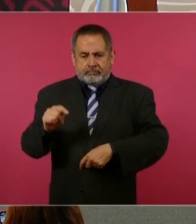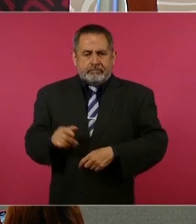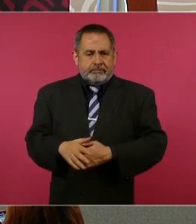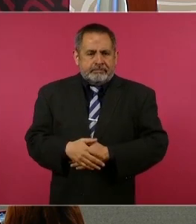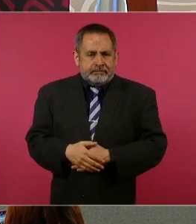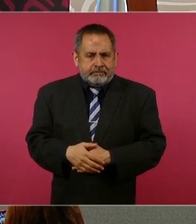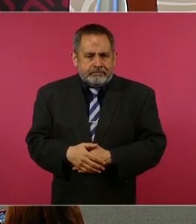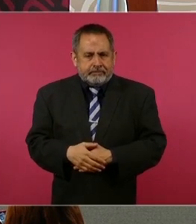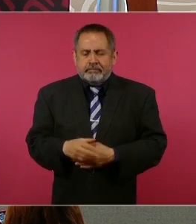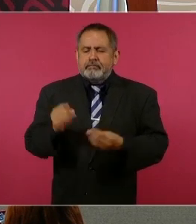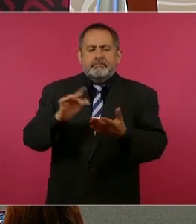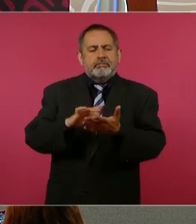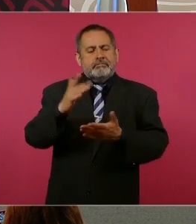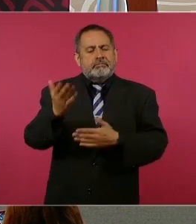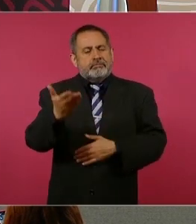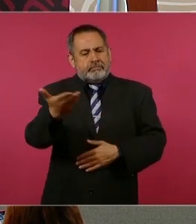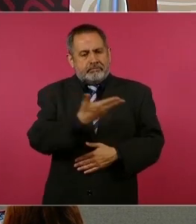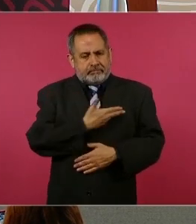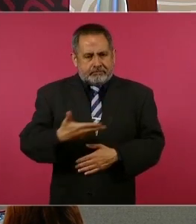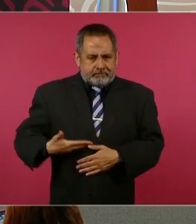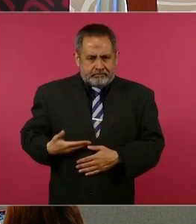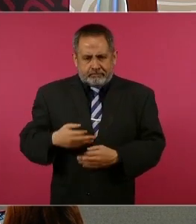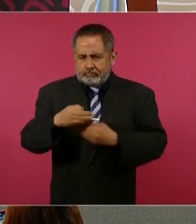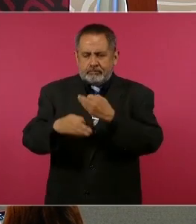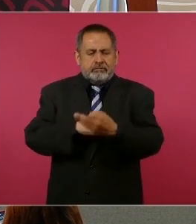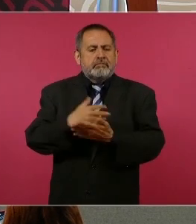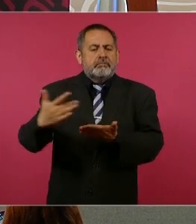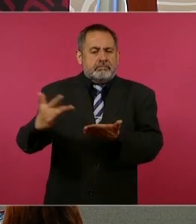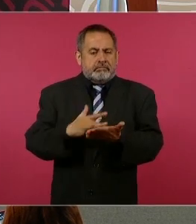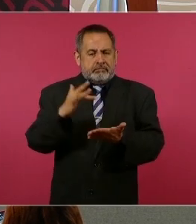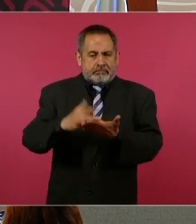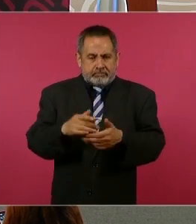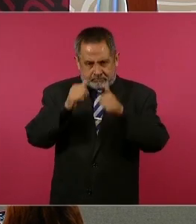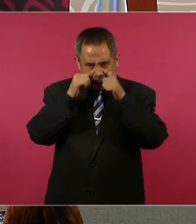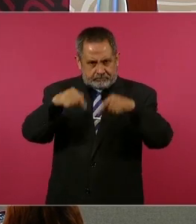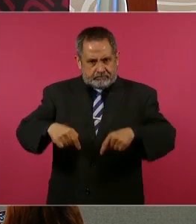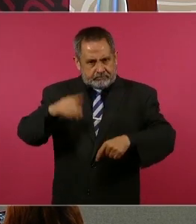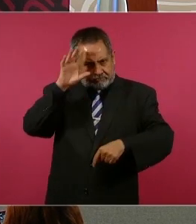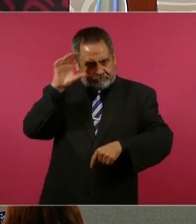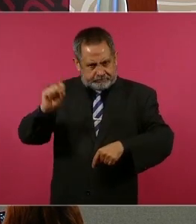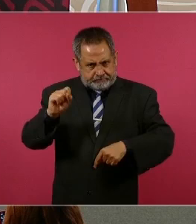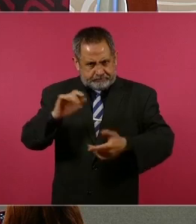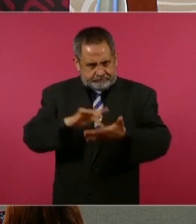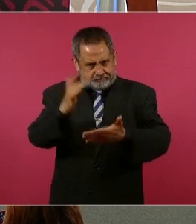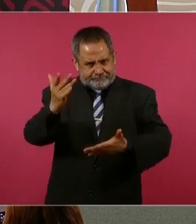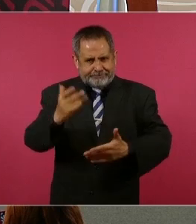la hago entrega y muchísimas gracias, señor presidente, por todo el apoyo que ha brindado aquí a Morelos.